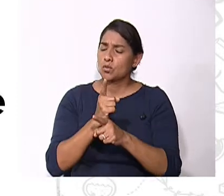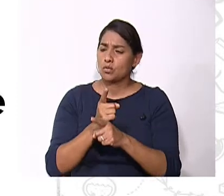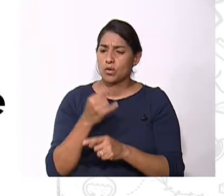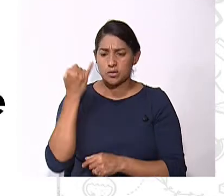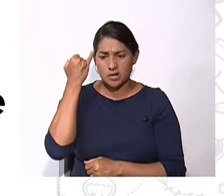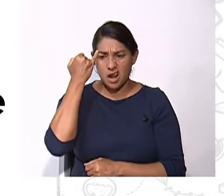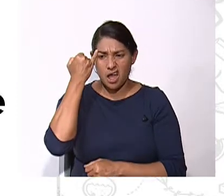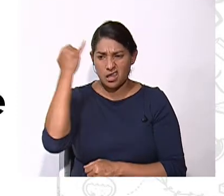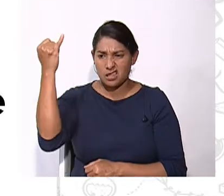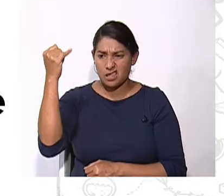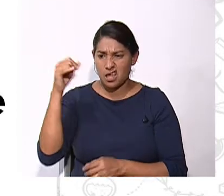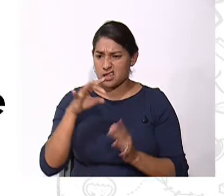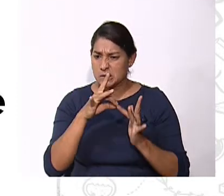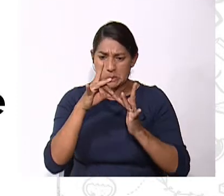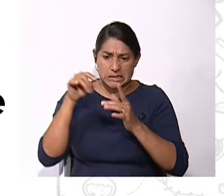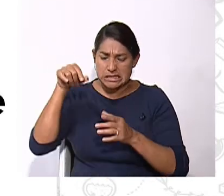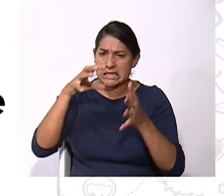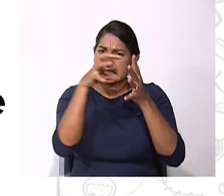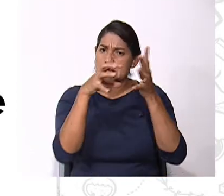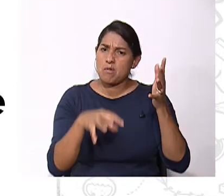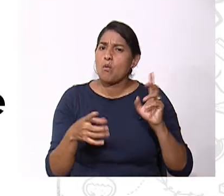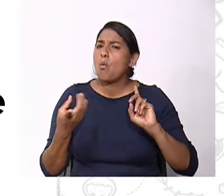idea fundamental de este texto?